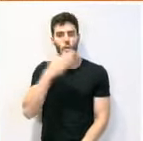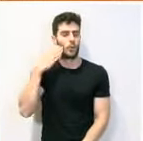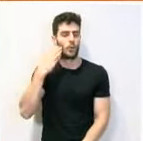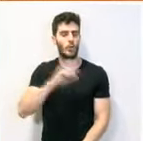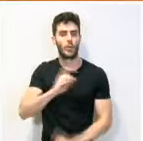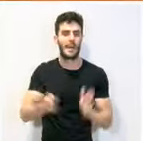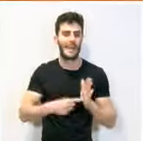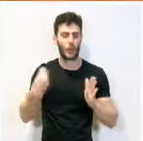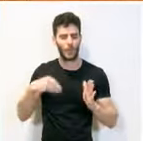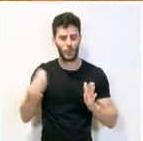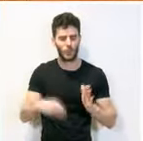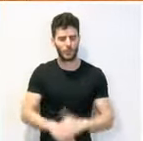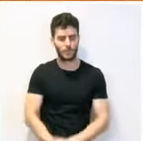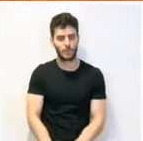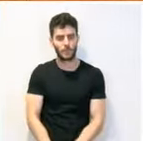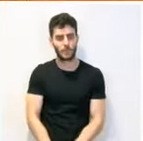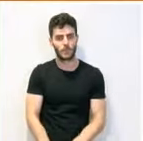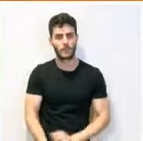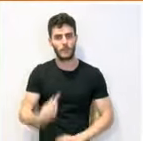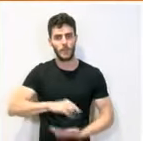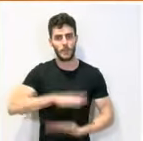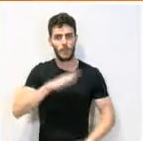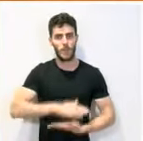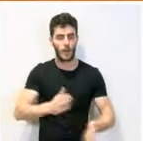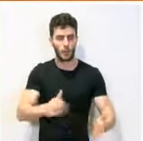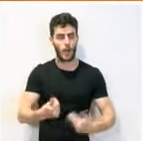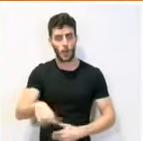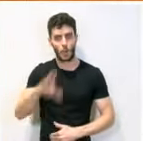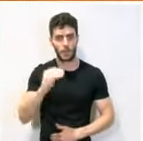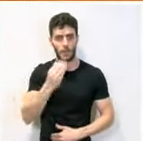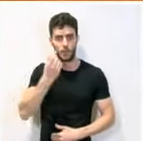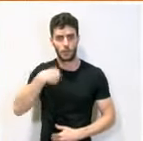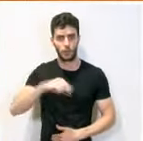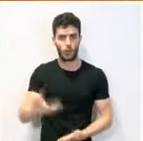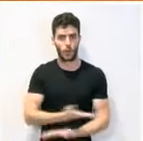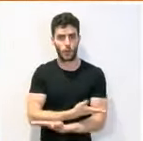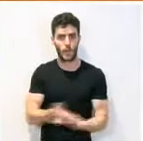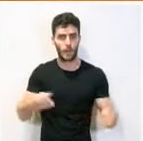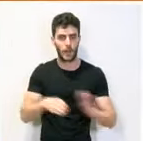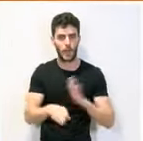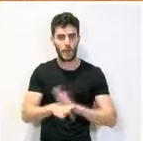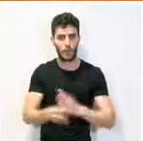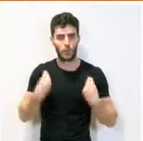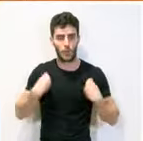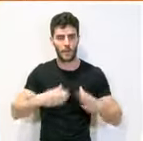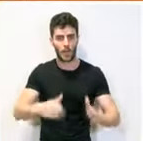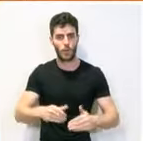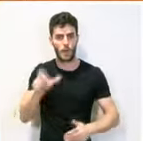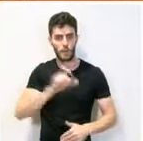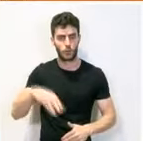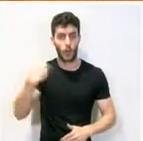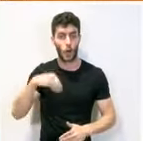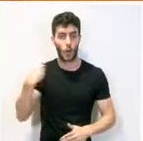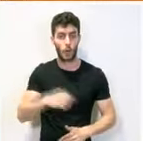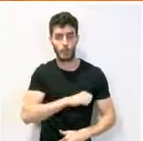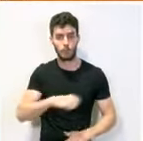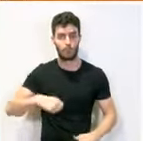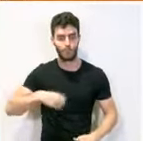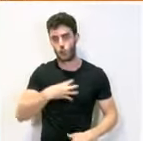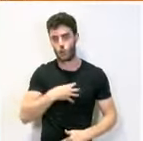juventud, y no somos capaces de comprender que si no garantizamos el acceso a la vivienda, los jóvenes no se van a poder